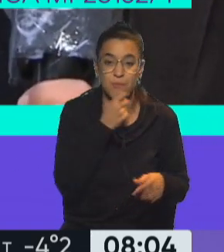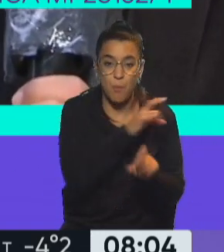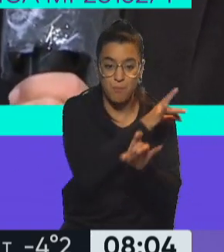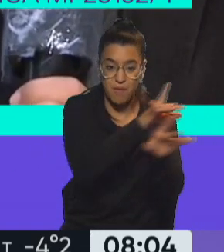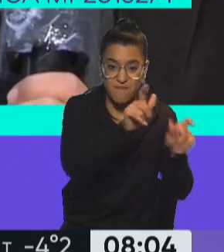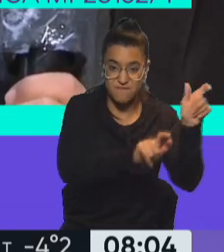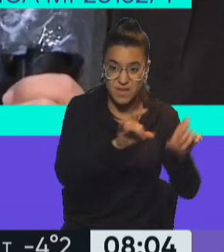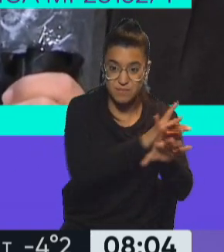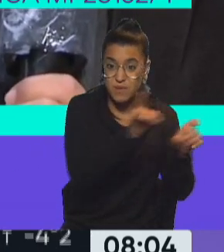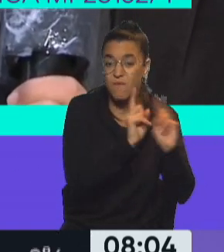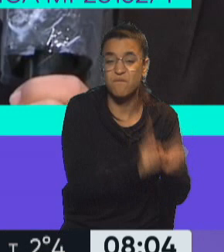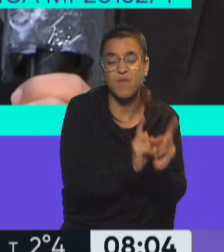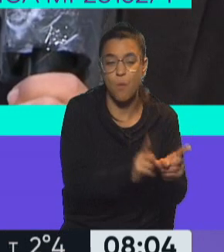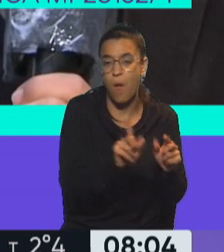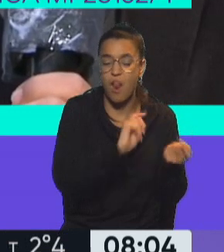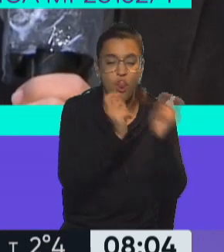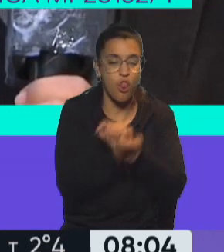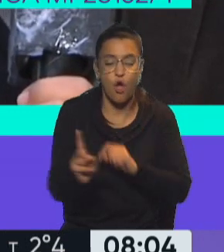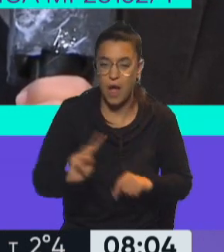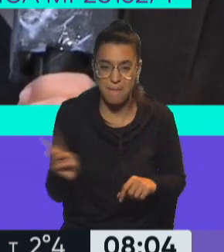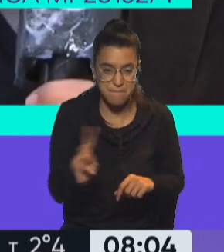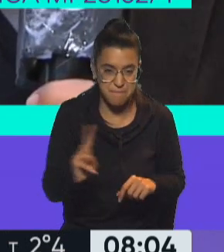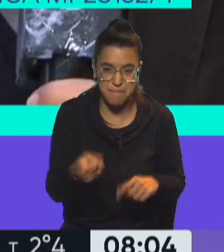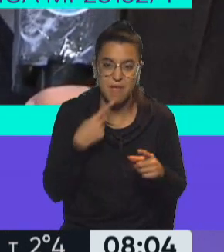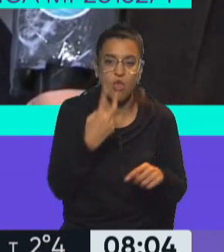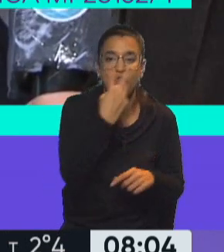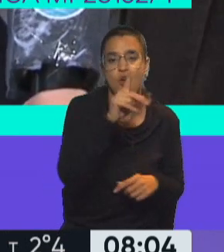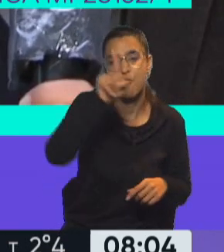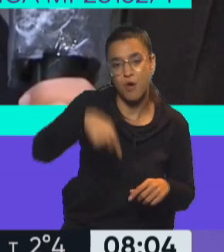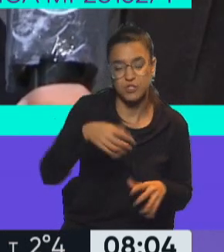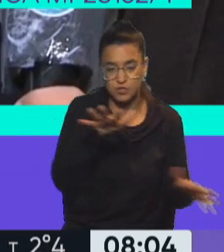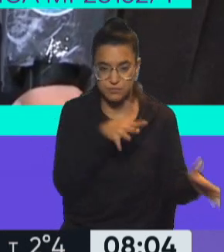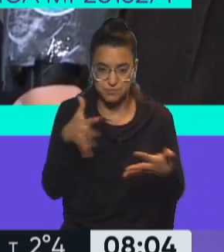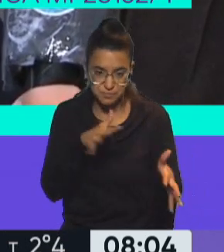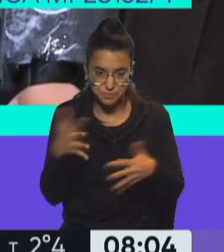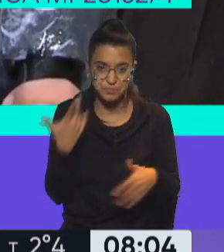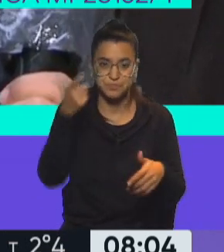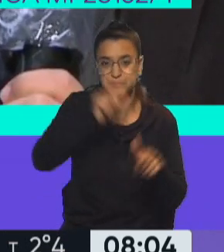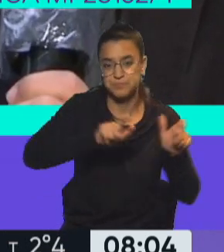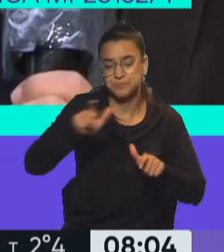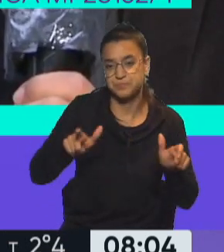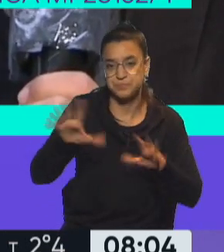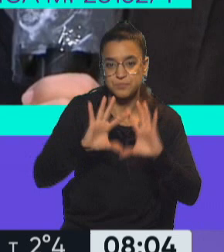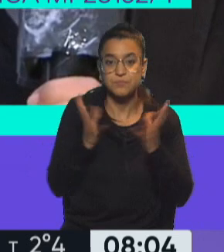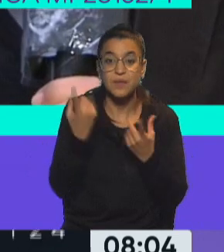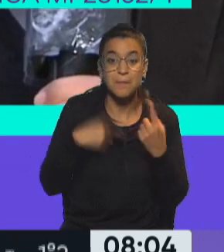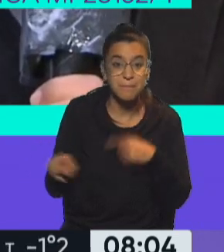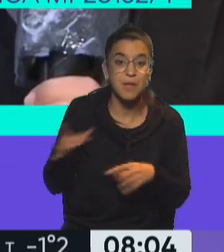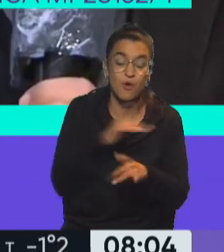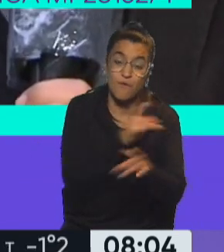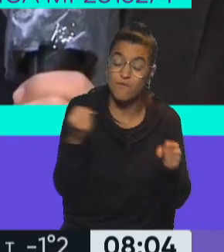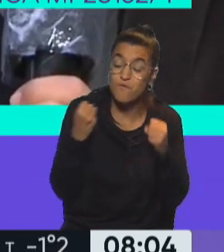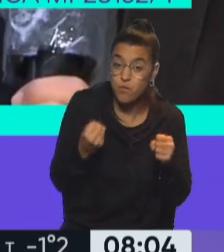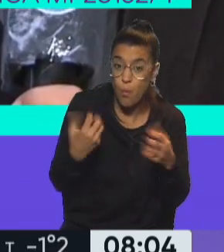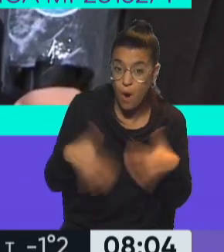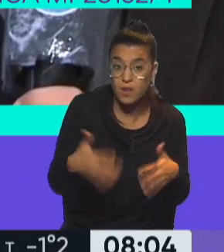infectados sigue igual, no ha cambiado para nada, sigue en el 2% aproximadamente a nivel mundial. pero como es más infecciosa puede